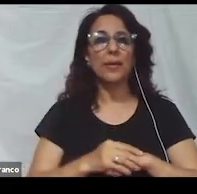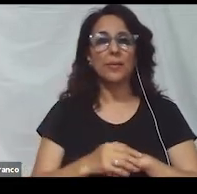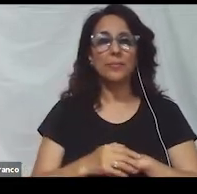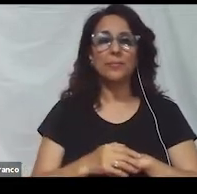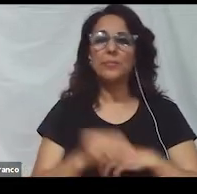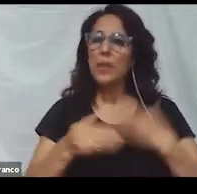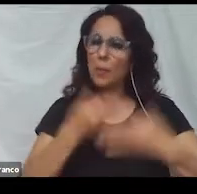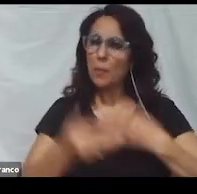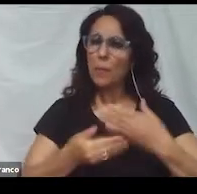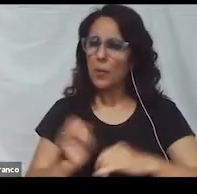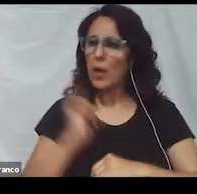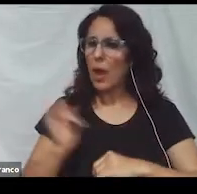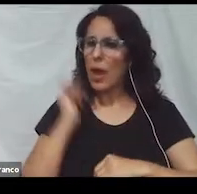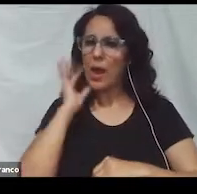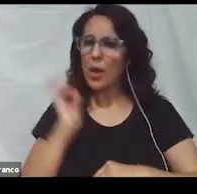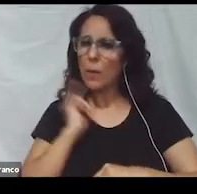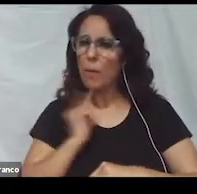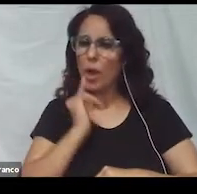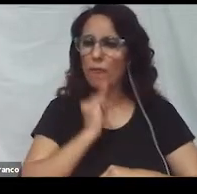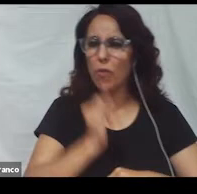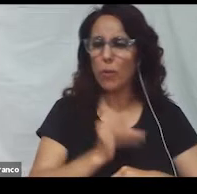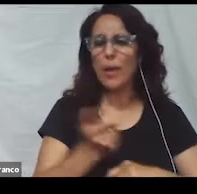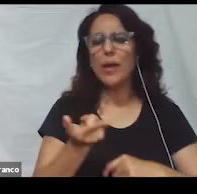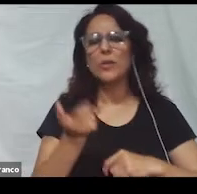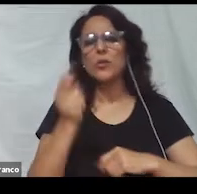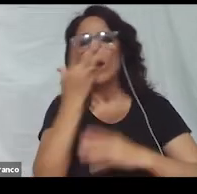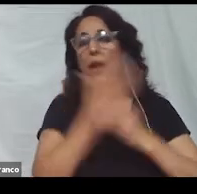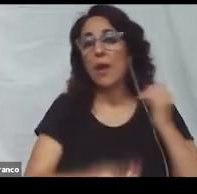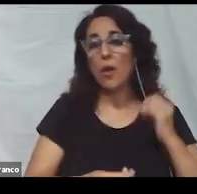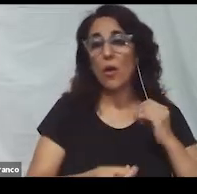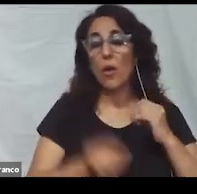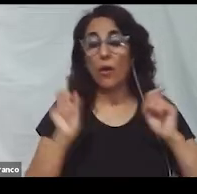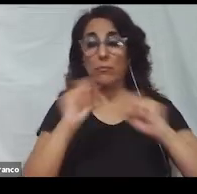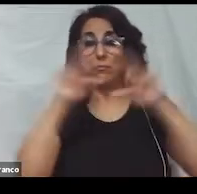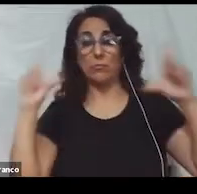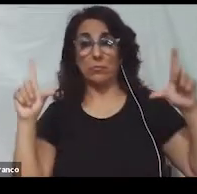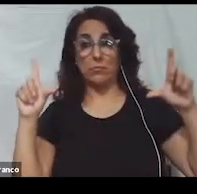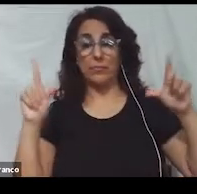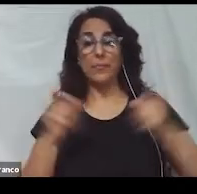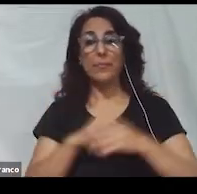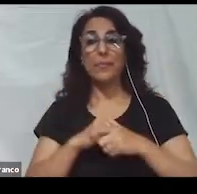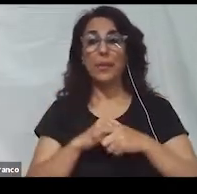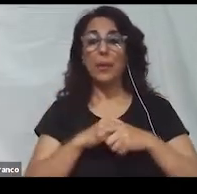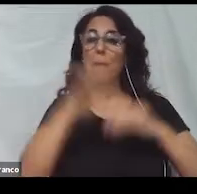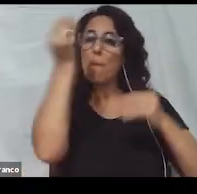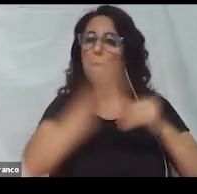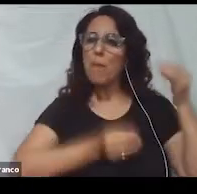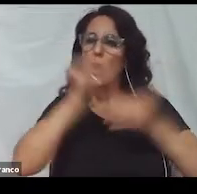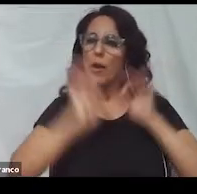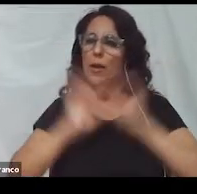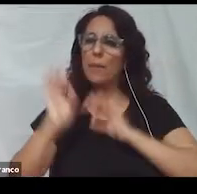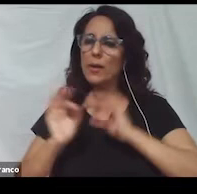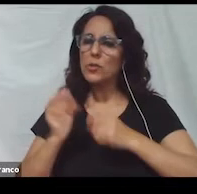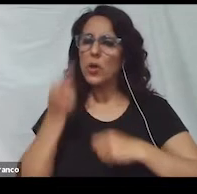tenemos que notificar al usuario de algo importante. Puede ser una información, puede ser un mensaje de error, de advertencia. Entonces, en programación esto